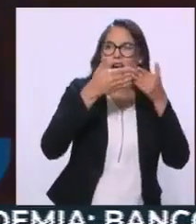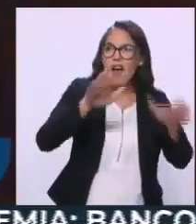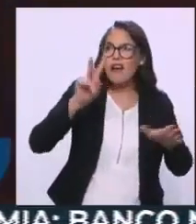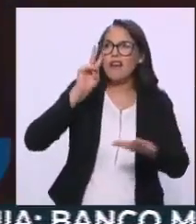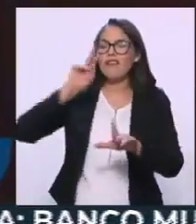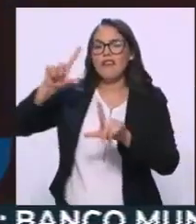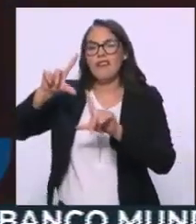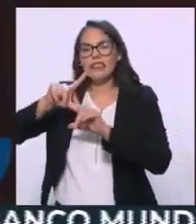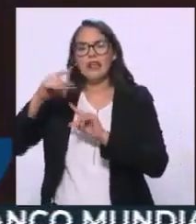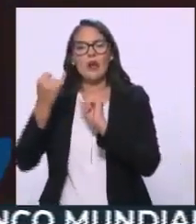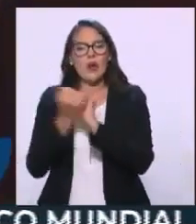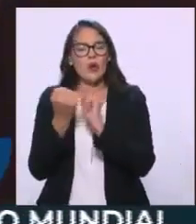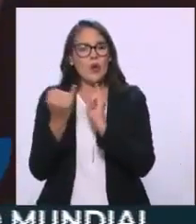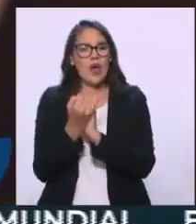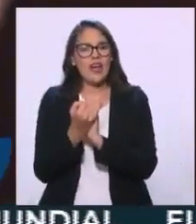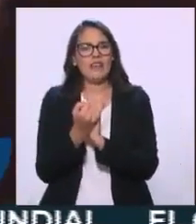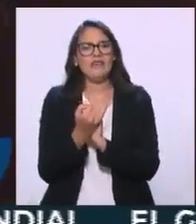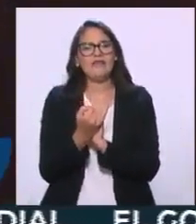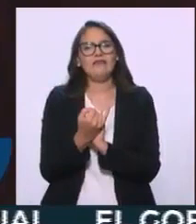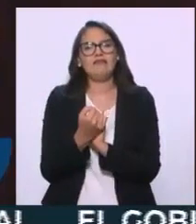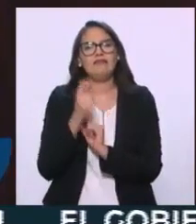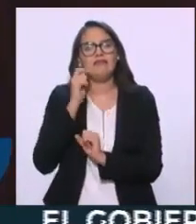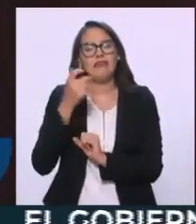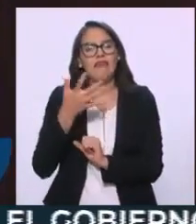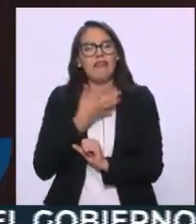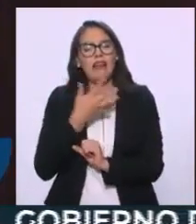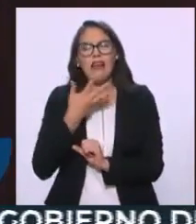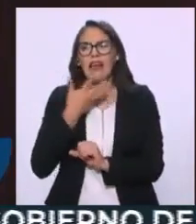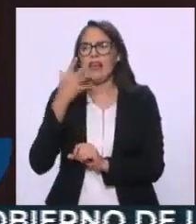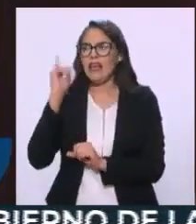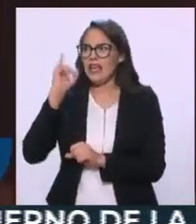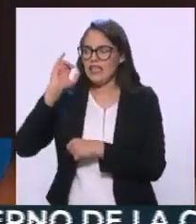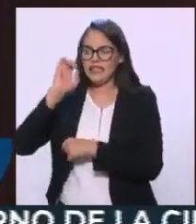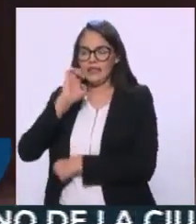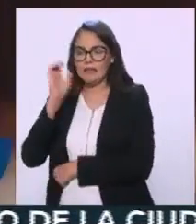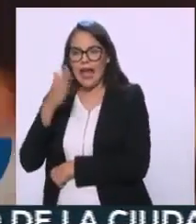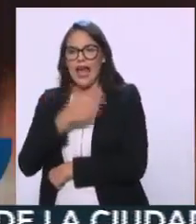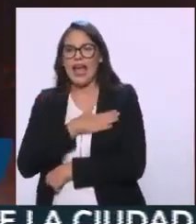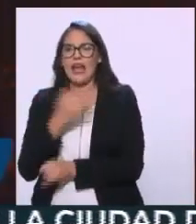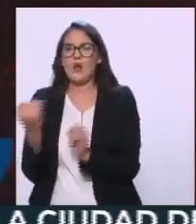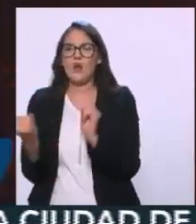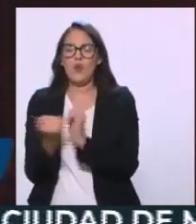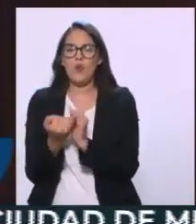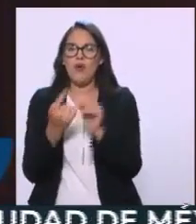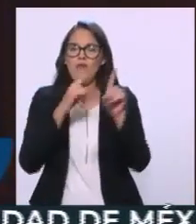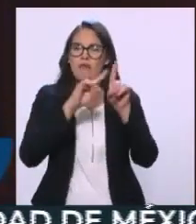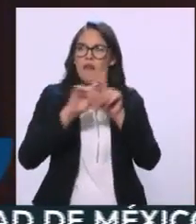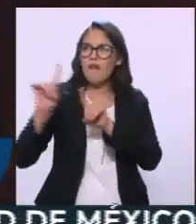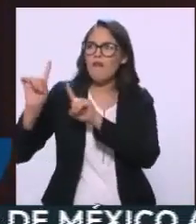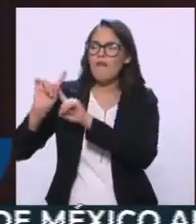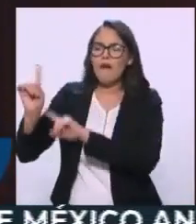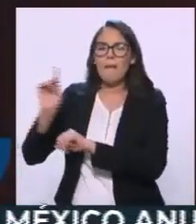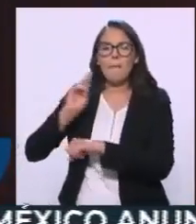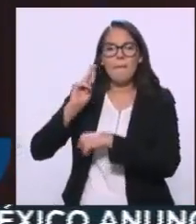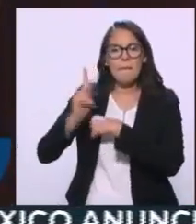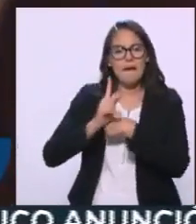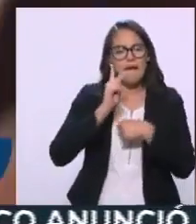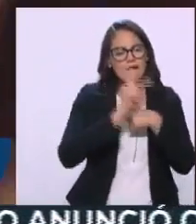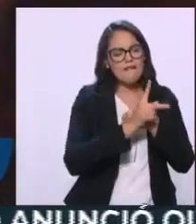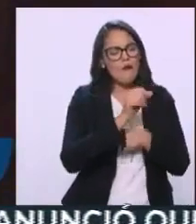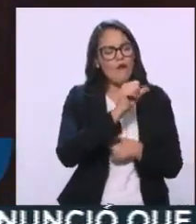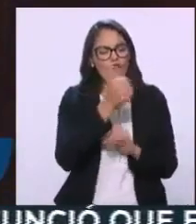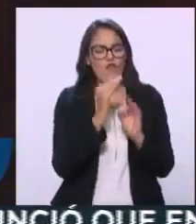y española para generar, dadas las tradiciones de los distintos países, un ámbito en donde